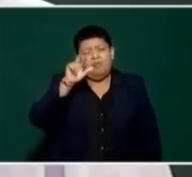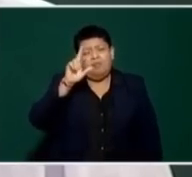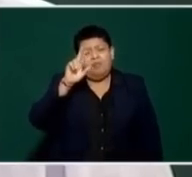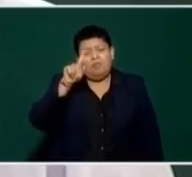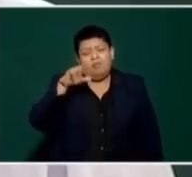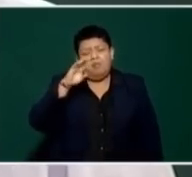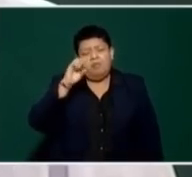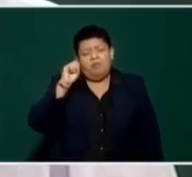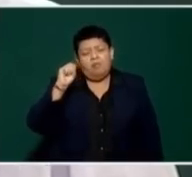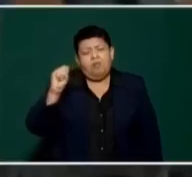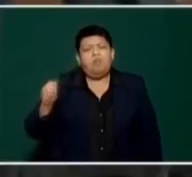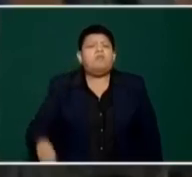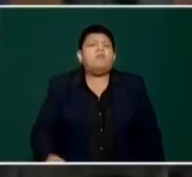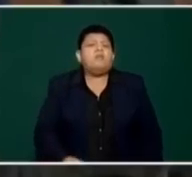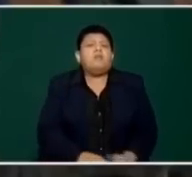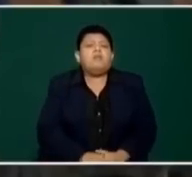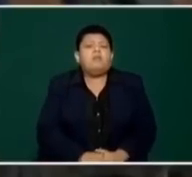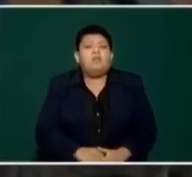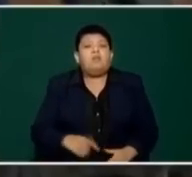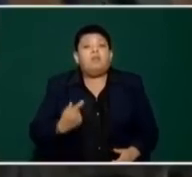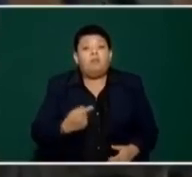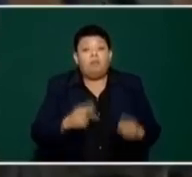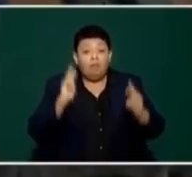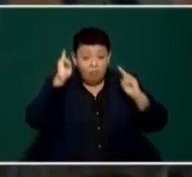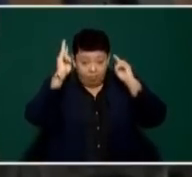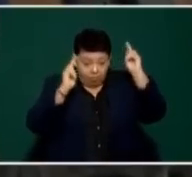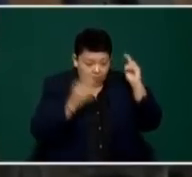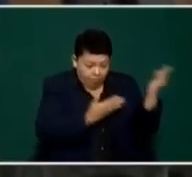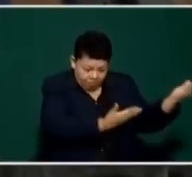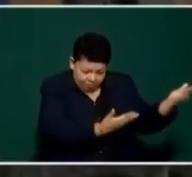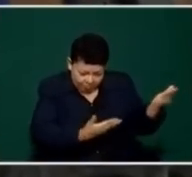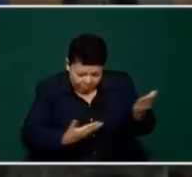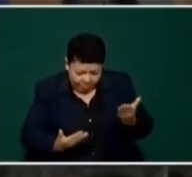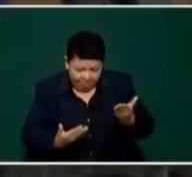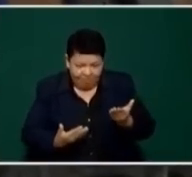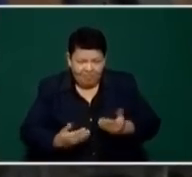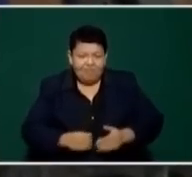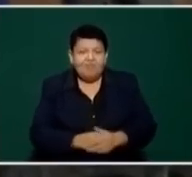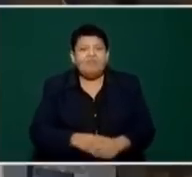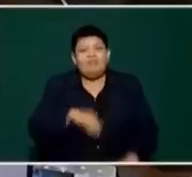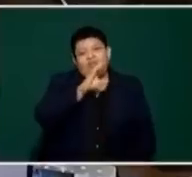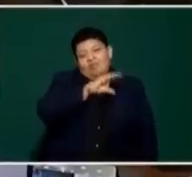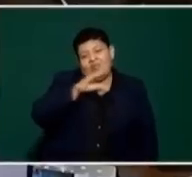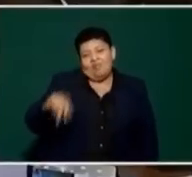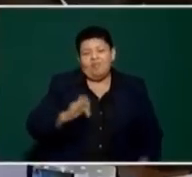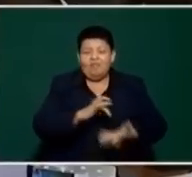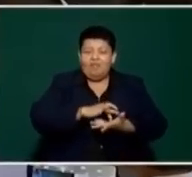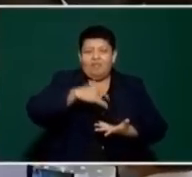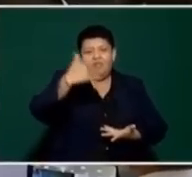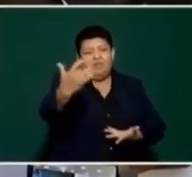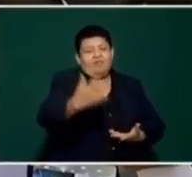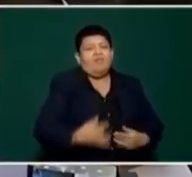gobierno hacia quienes gustan visitar esta zona en breve, ¿no? Gracias.